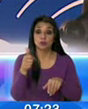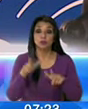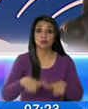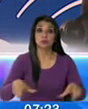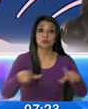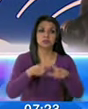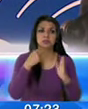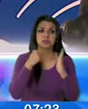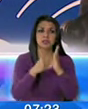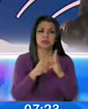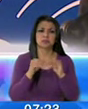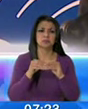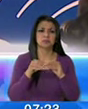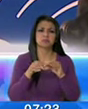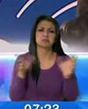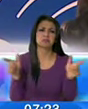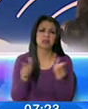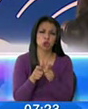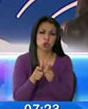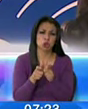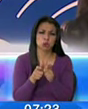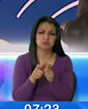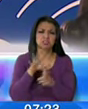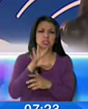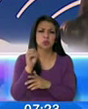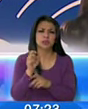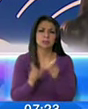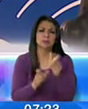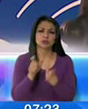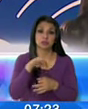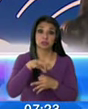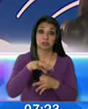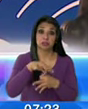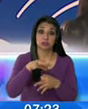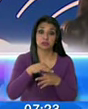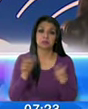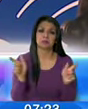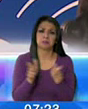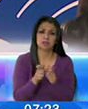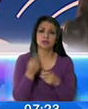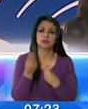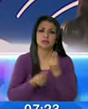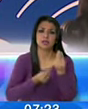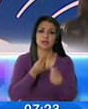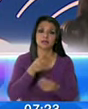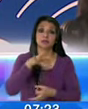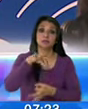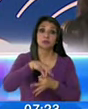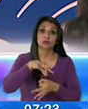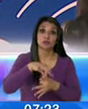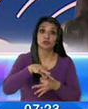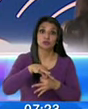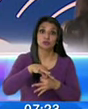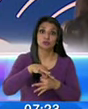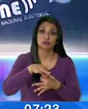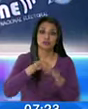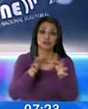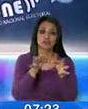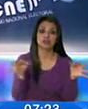haya una población menor a 50 electores, les vamos a tomar el voto por sobre